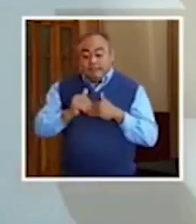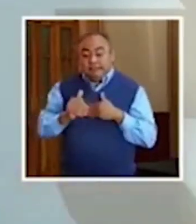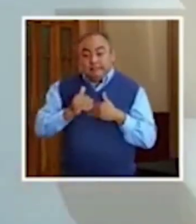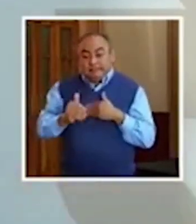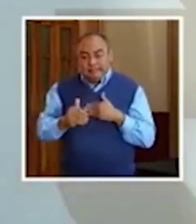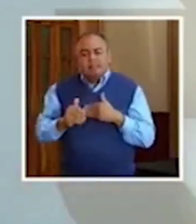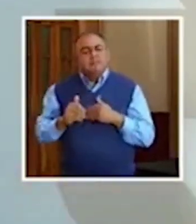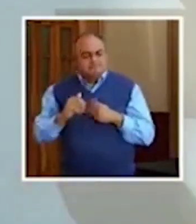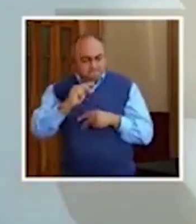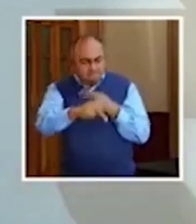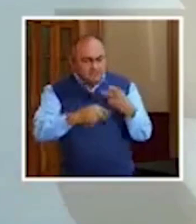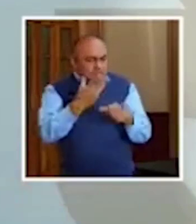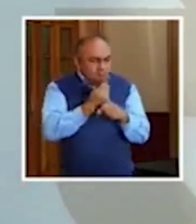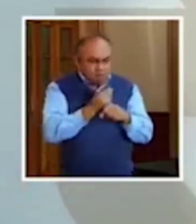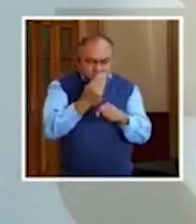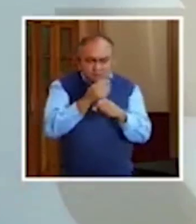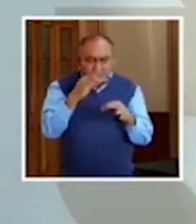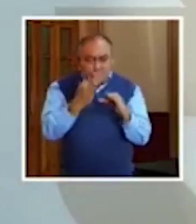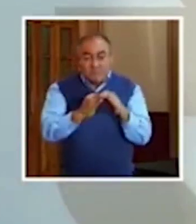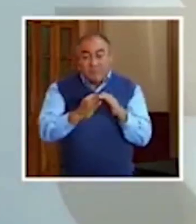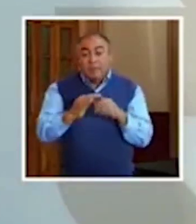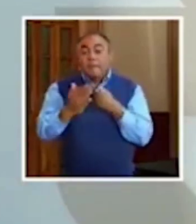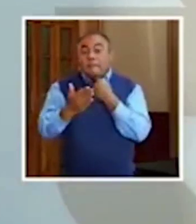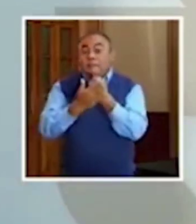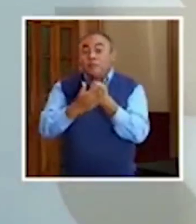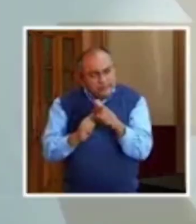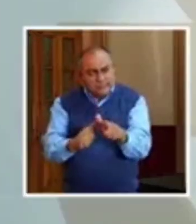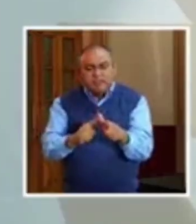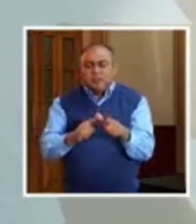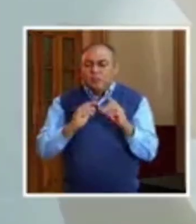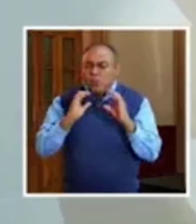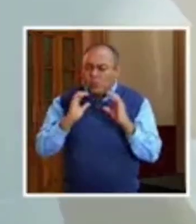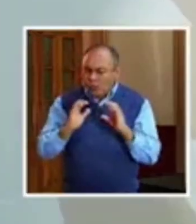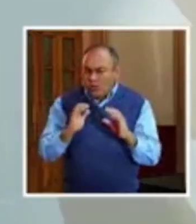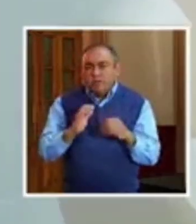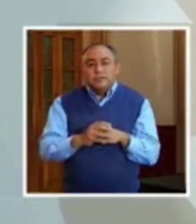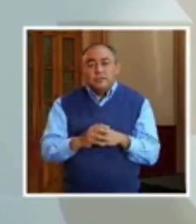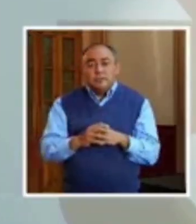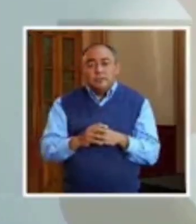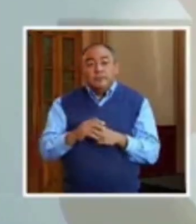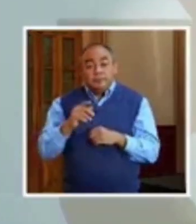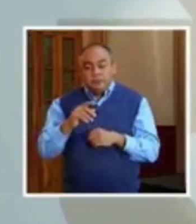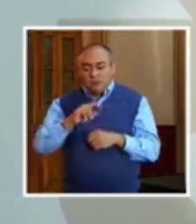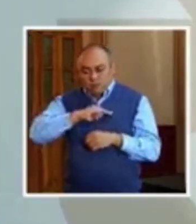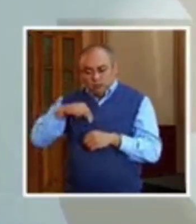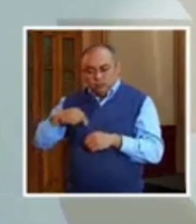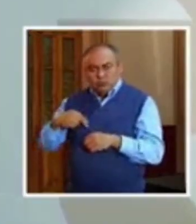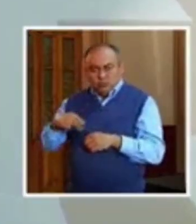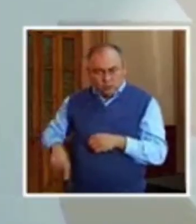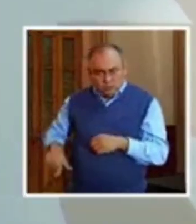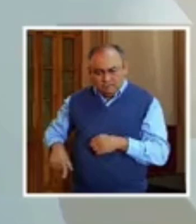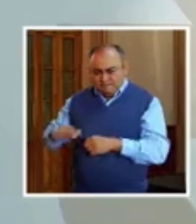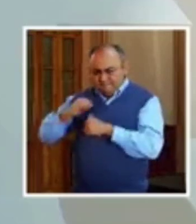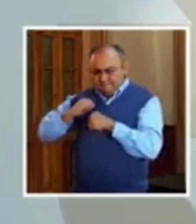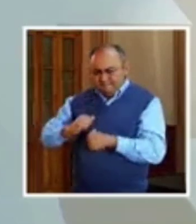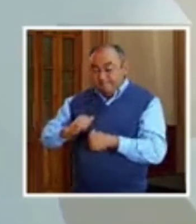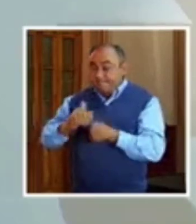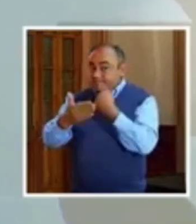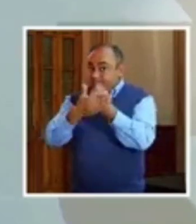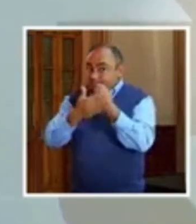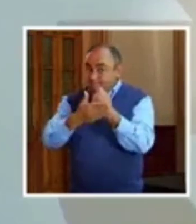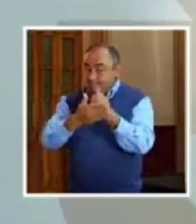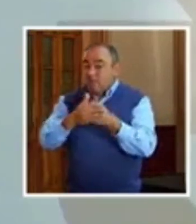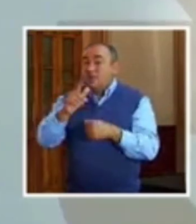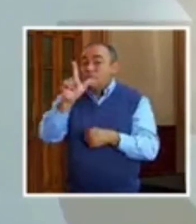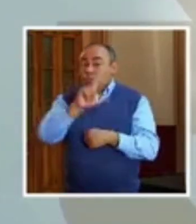el regreso a clases el lunes 14 de febrero. Y a nosotros como Poder Ejecutivo a decirles, prepárense para